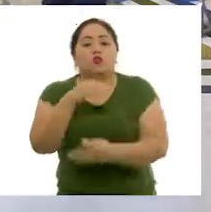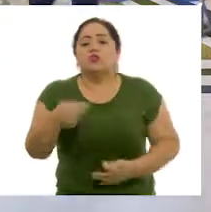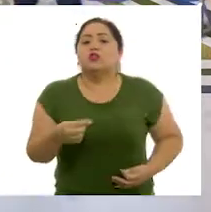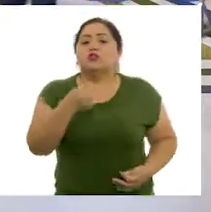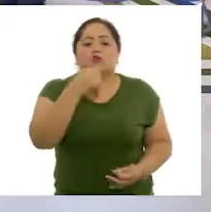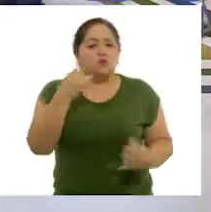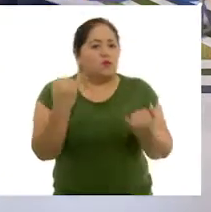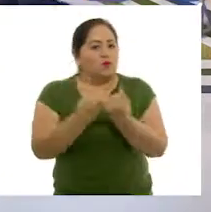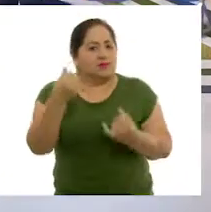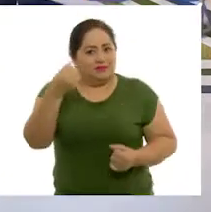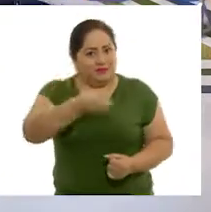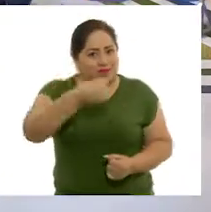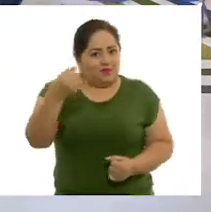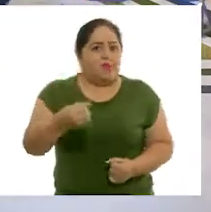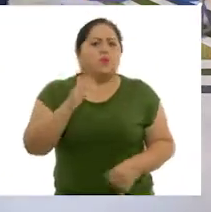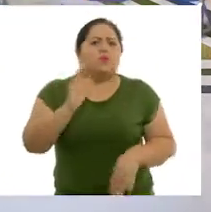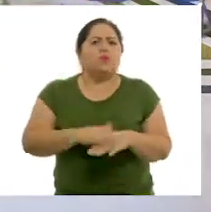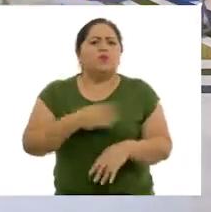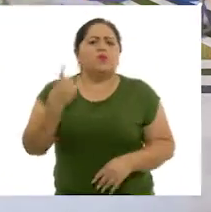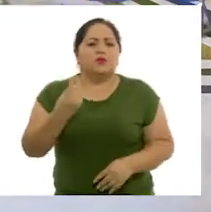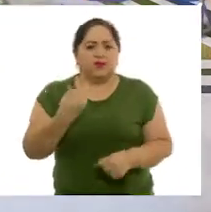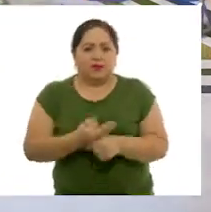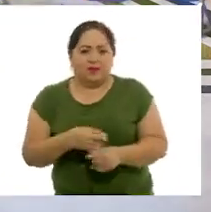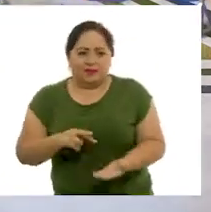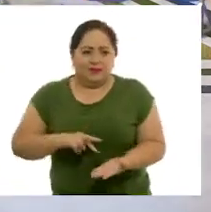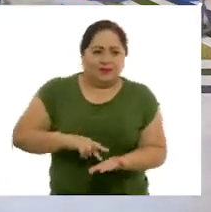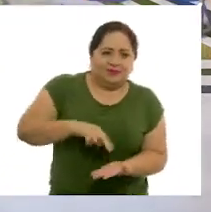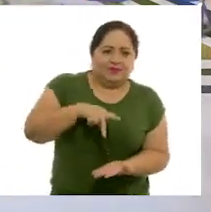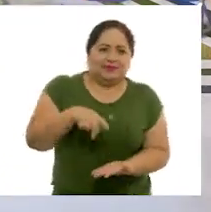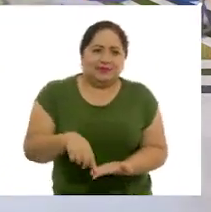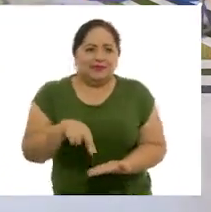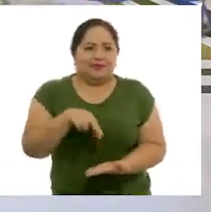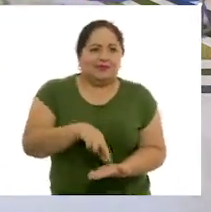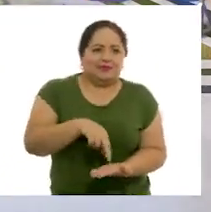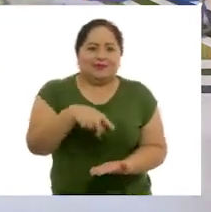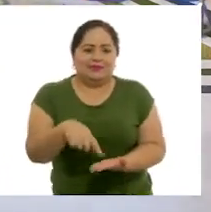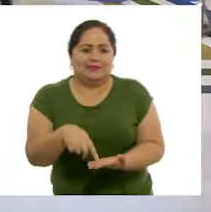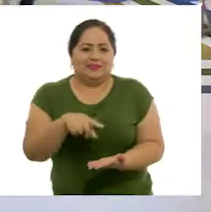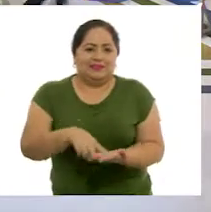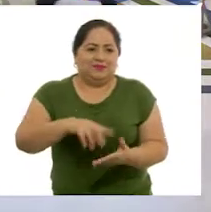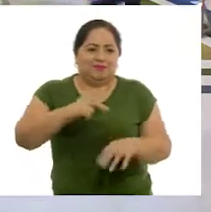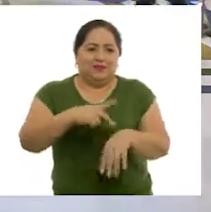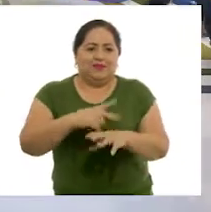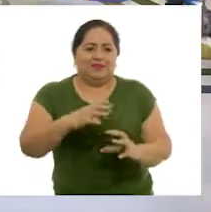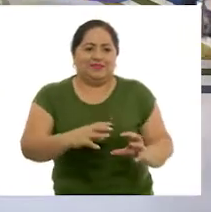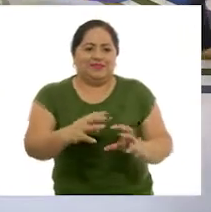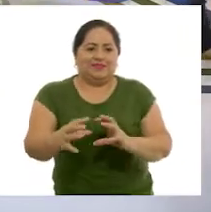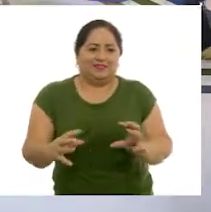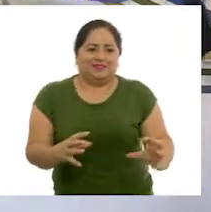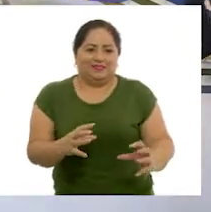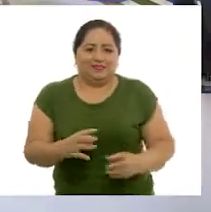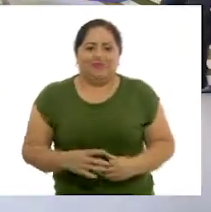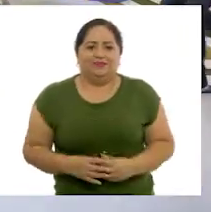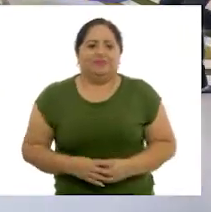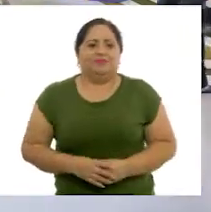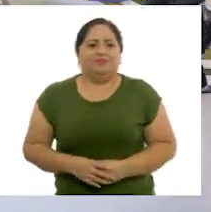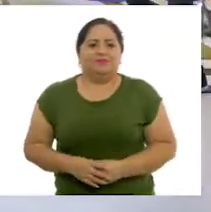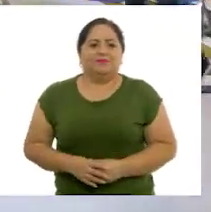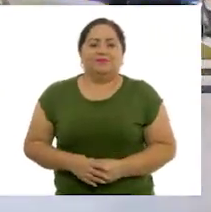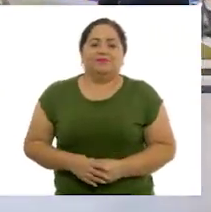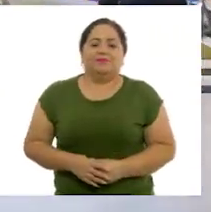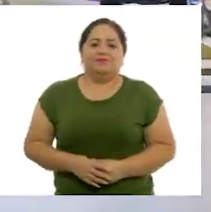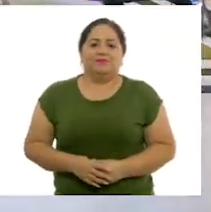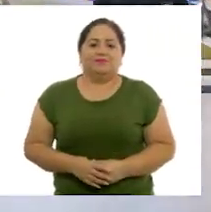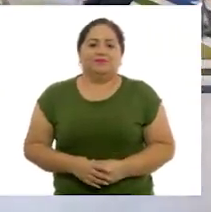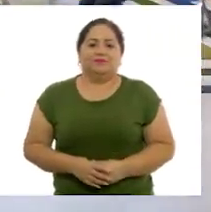niñas y niños en casa. Es que vengo saltando en un río. Ven a saltar conmigo. Okay. Vamos a saltar en las piedritas. Sí. Hola, niñas y niños. Un saludo con el